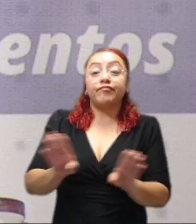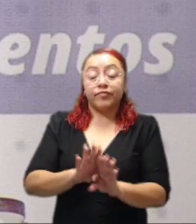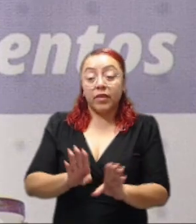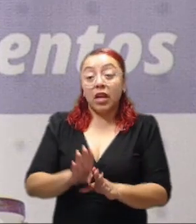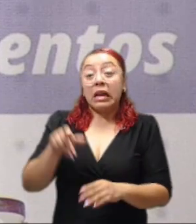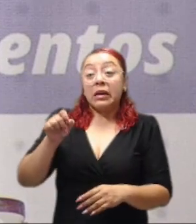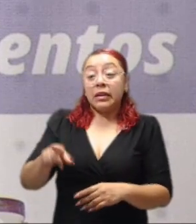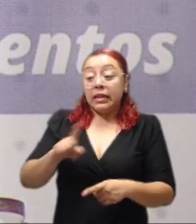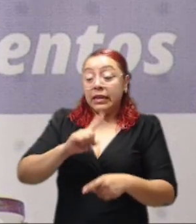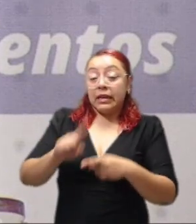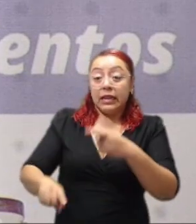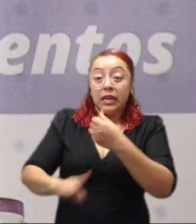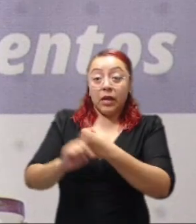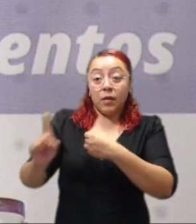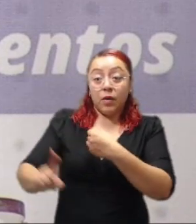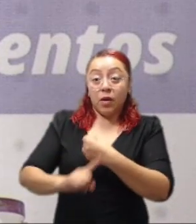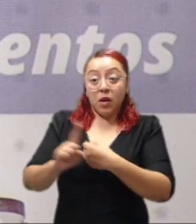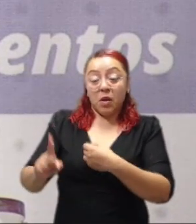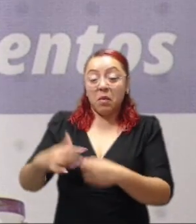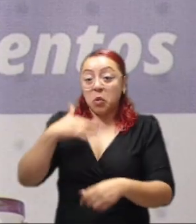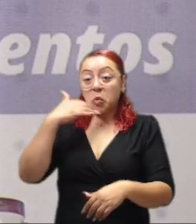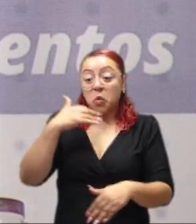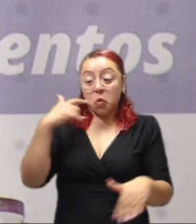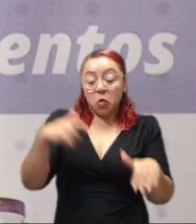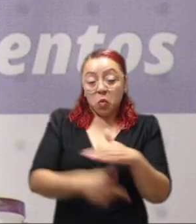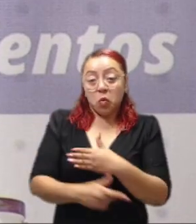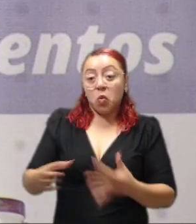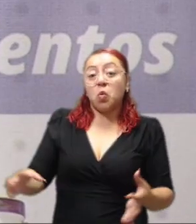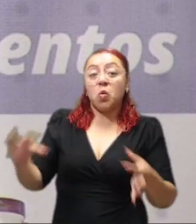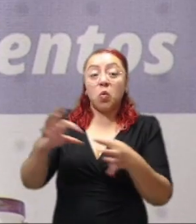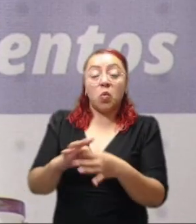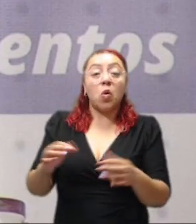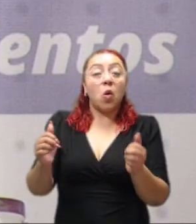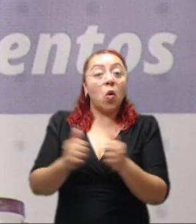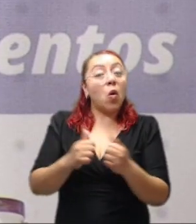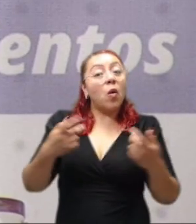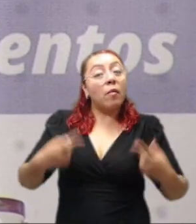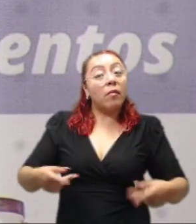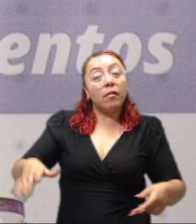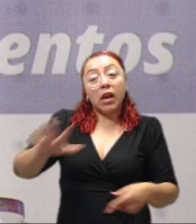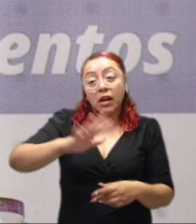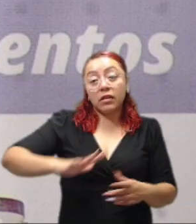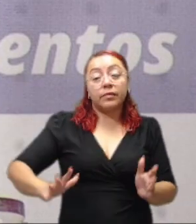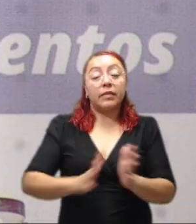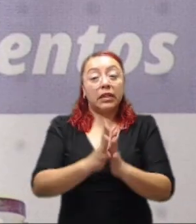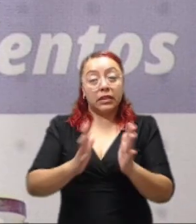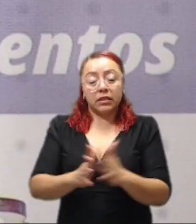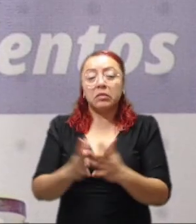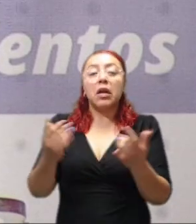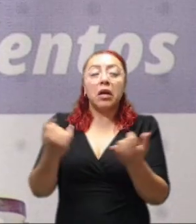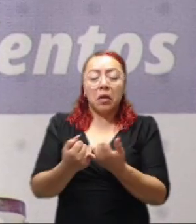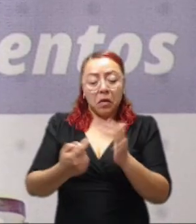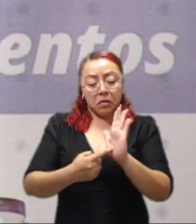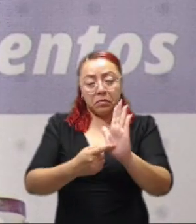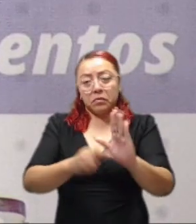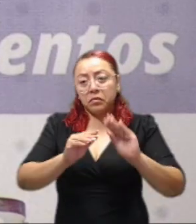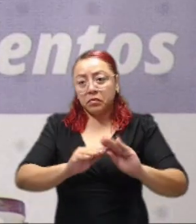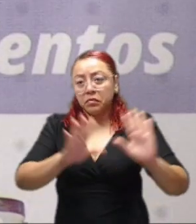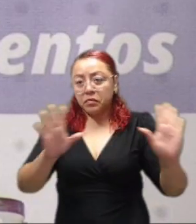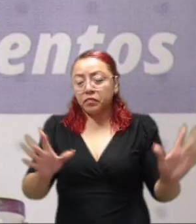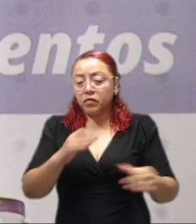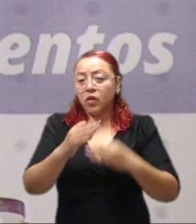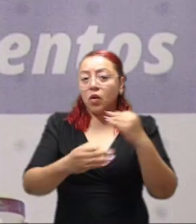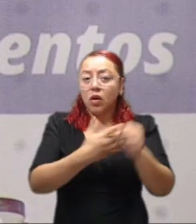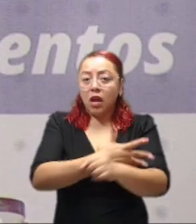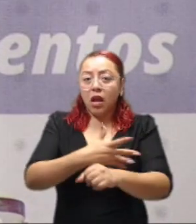gobierno va de la mano con la participación ciudadana aparte de la página de transparencia organizaremos comités de obra con la gente